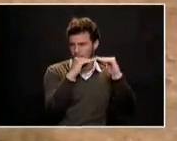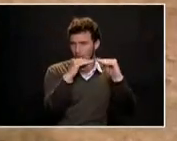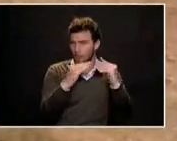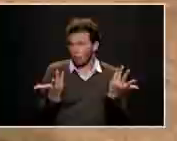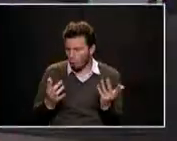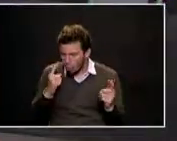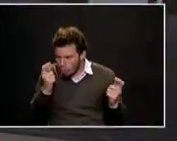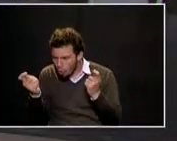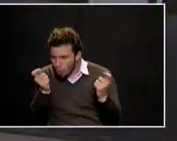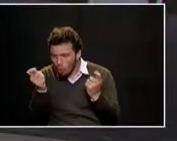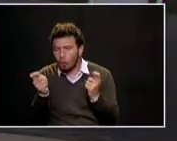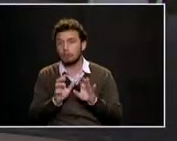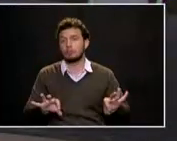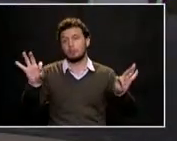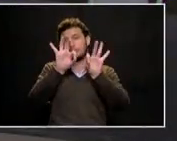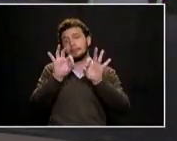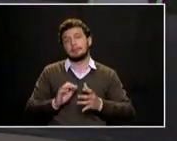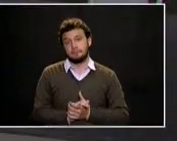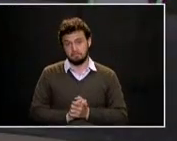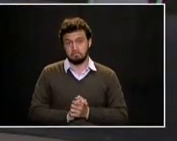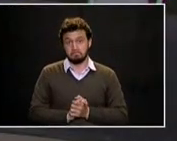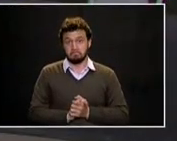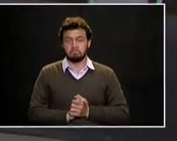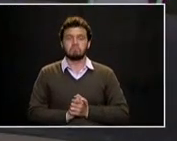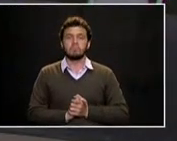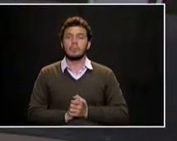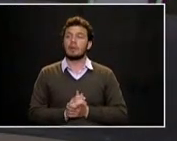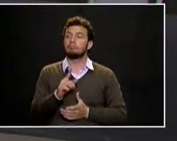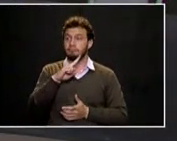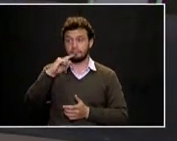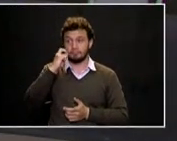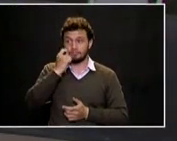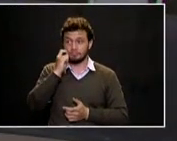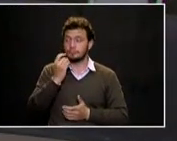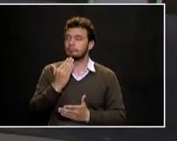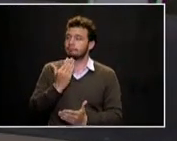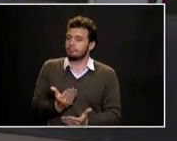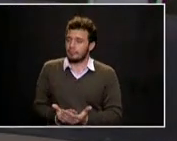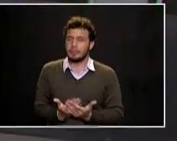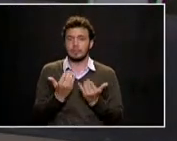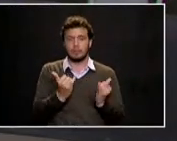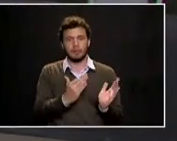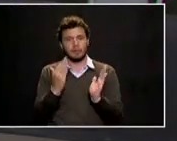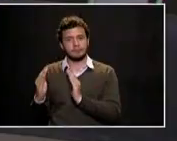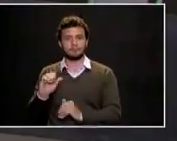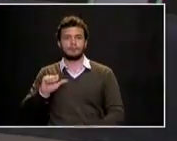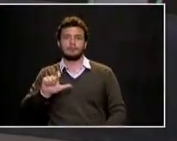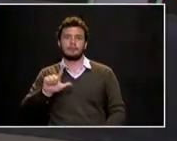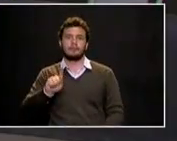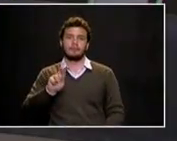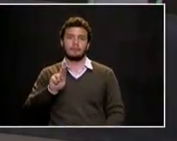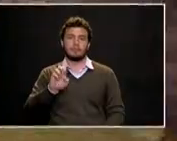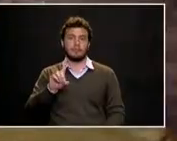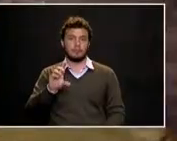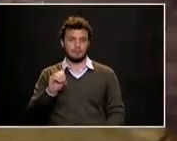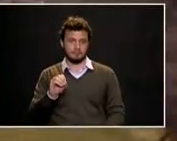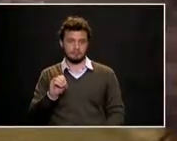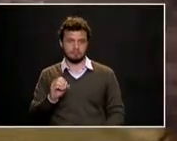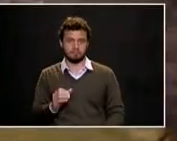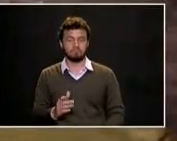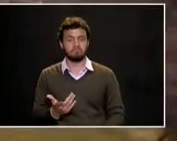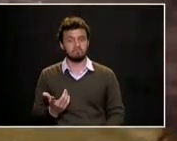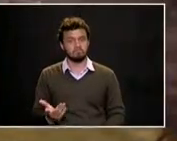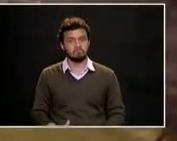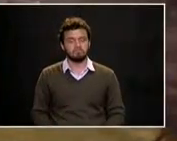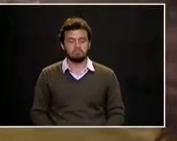inversión social también. Candidato Daniel Quintero, muchas gracias. Ahora el minuto es para Alfredo Ramos. Quiero ser alcalde